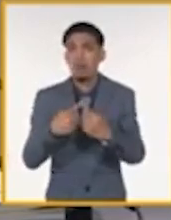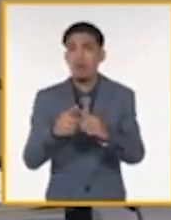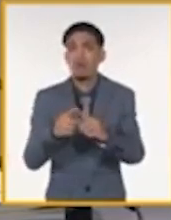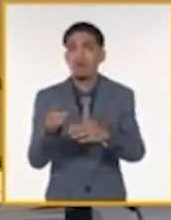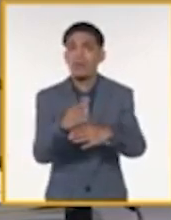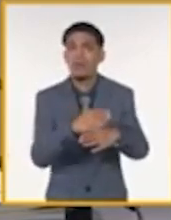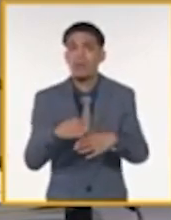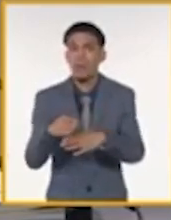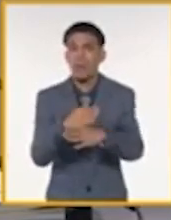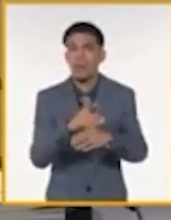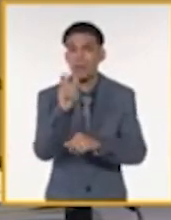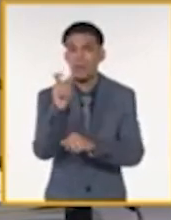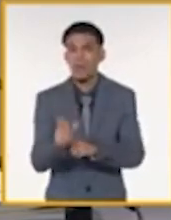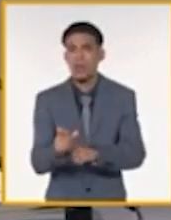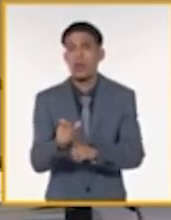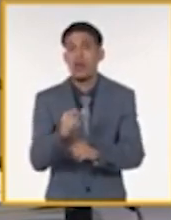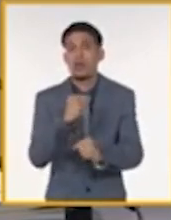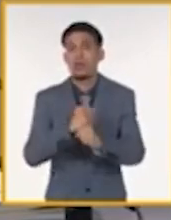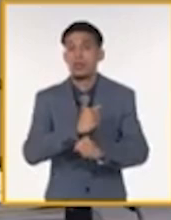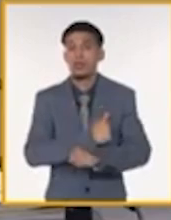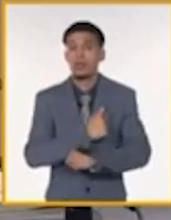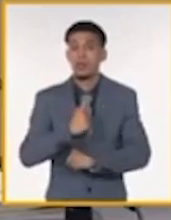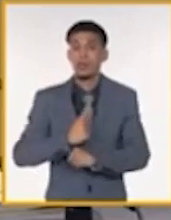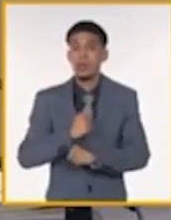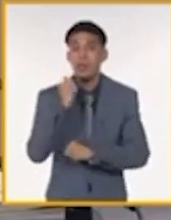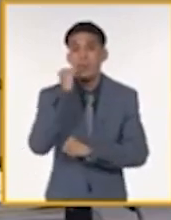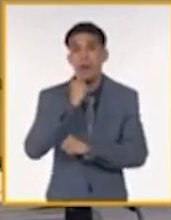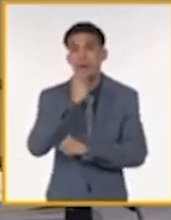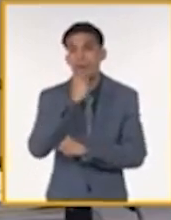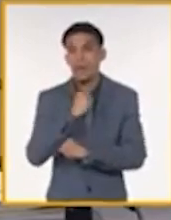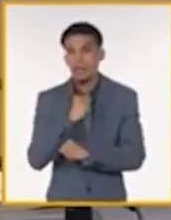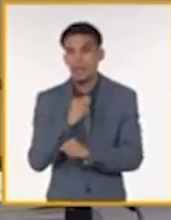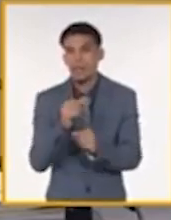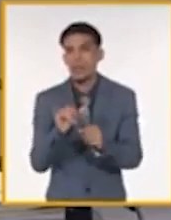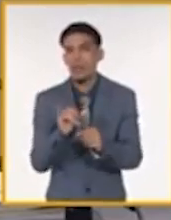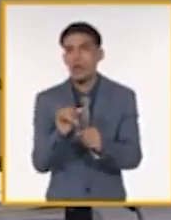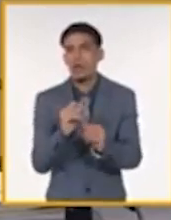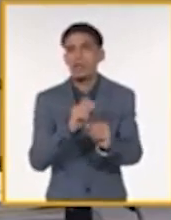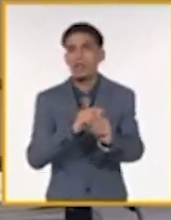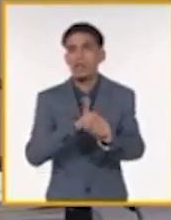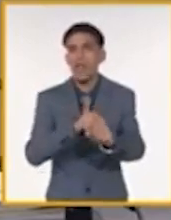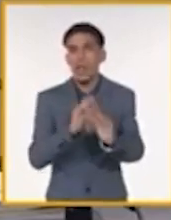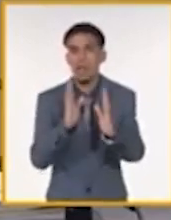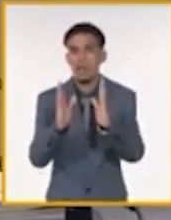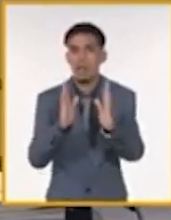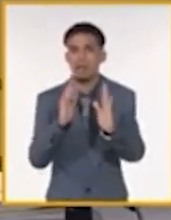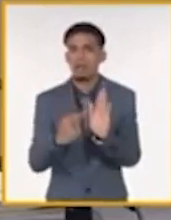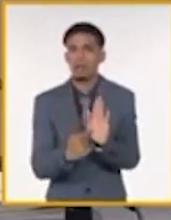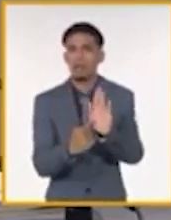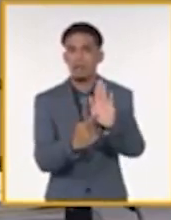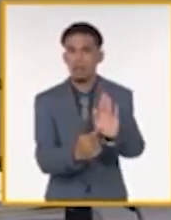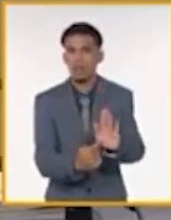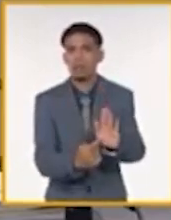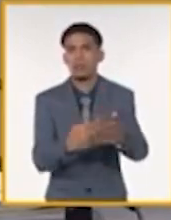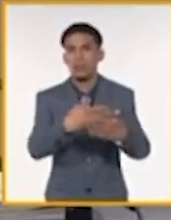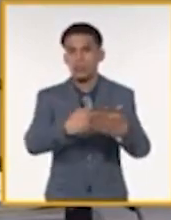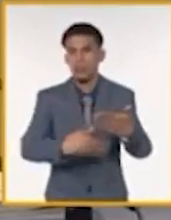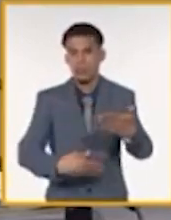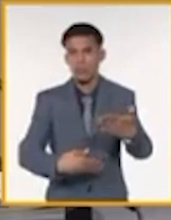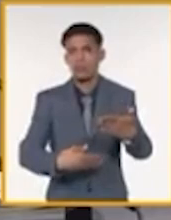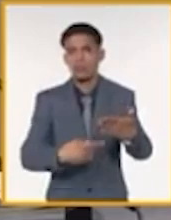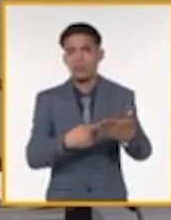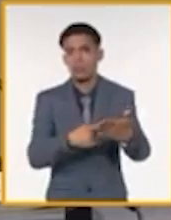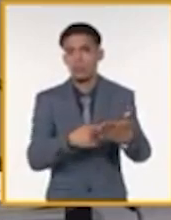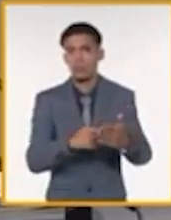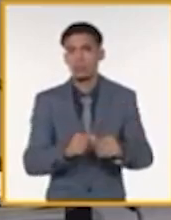socio se le dan eh facilidades también se ha extendido el término para la presentación de su declaración jurada y